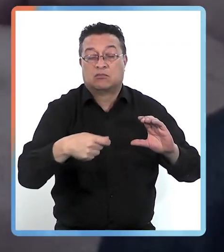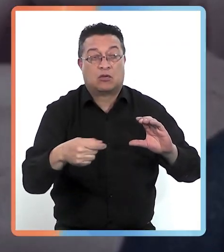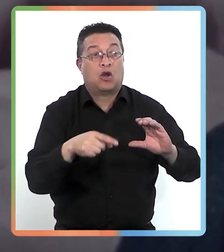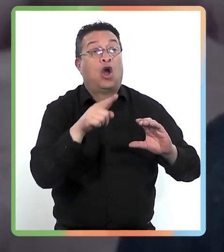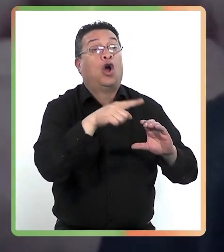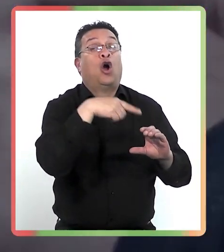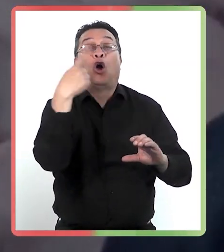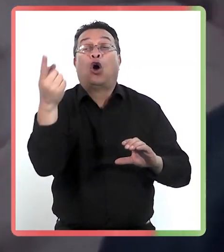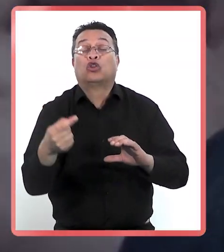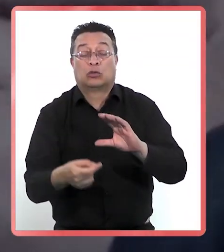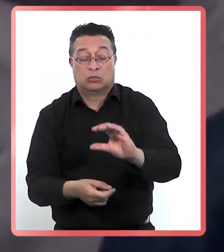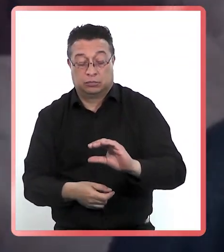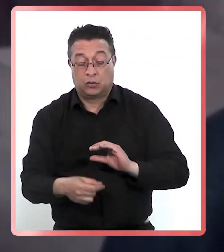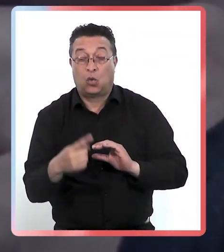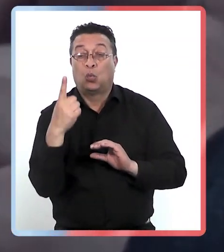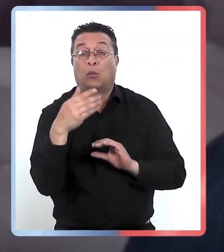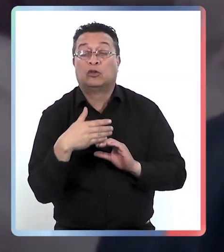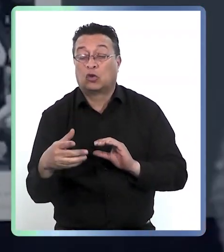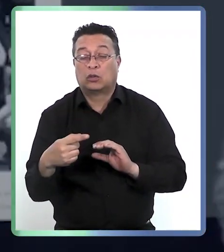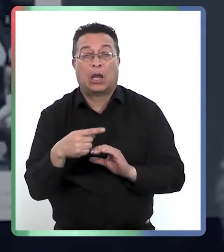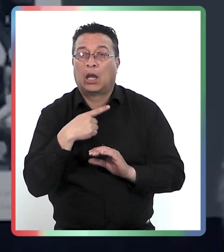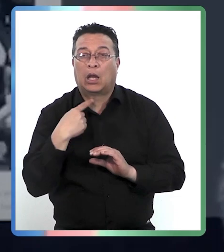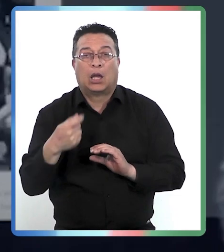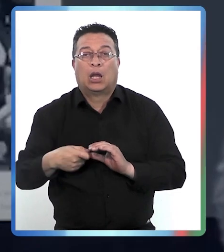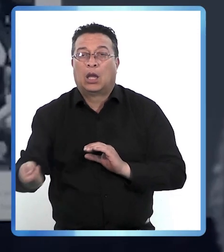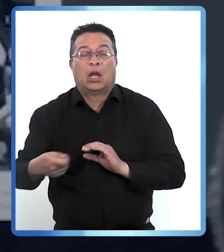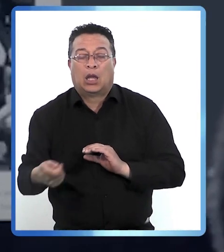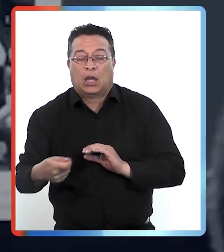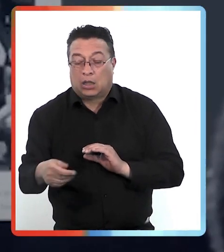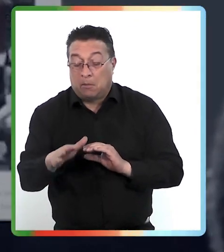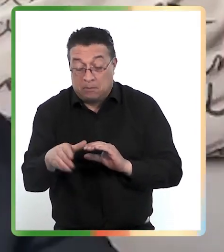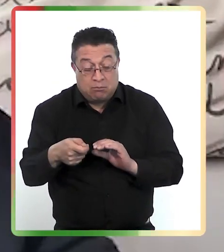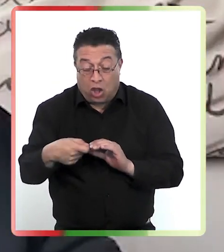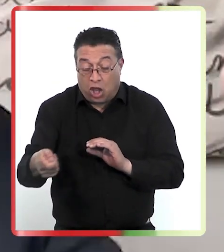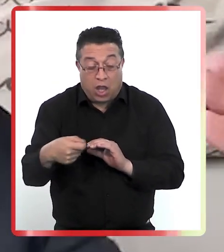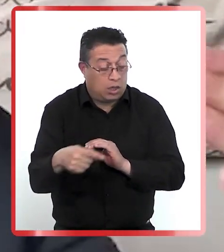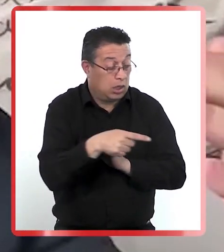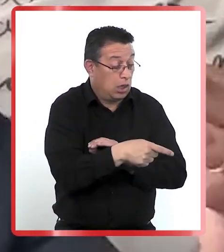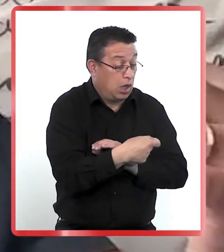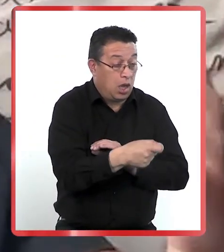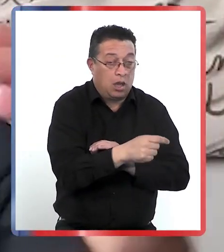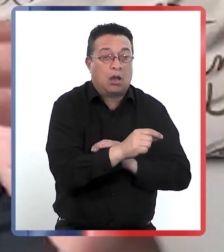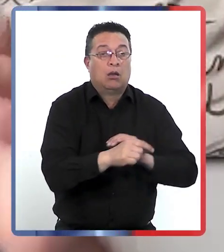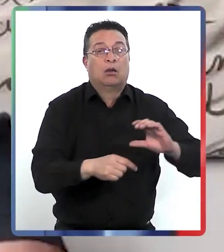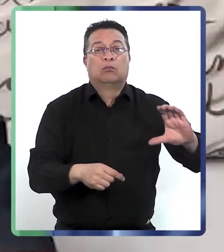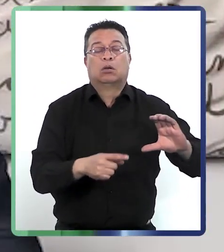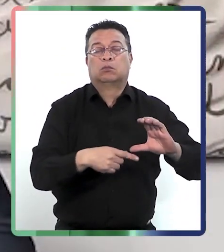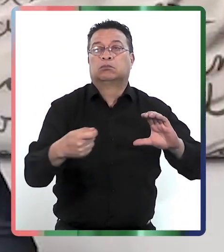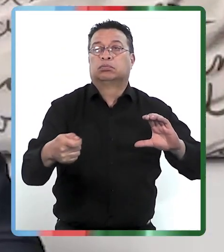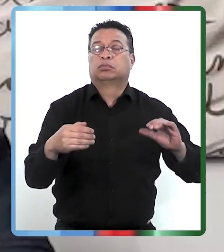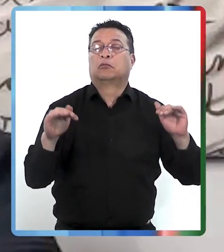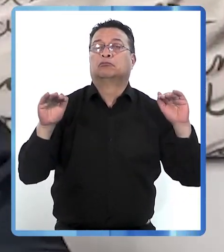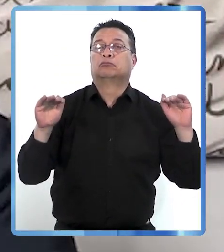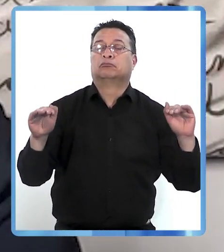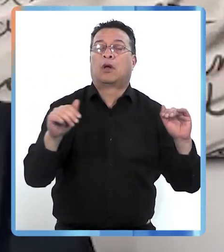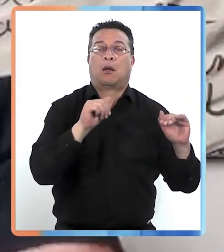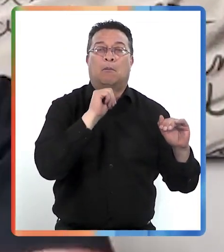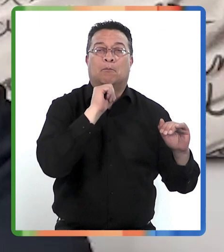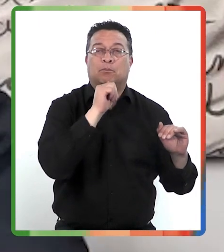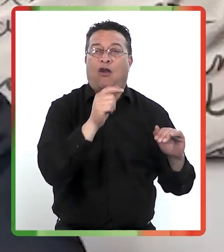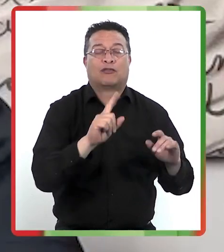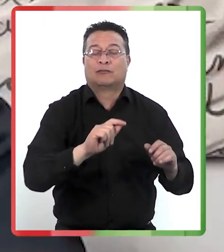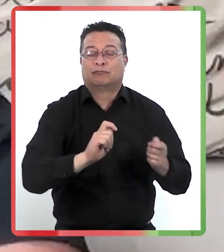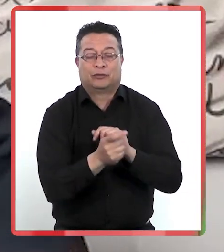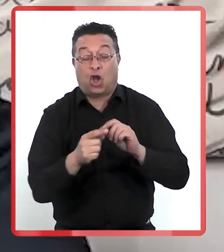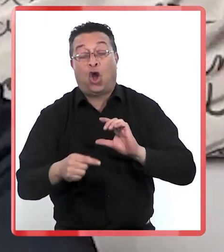forma que alguien que llegó a la vejez con 1 millón en el banco. Quizás vamos a tener los mismos gastos, pero esa segunda persona va a llegar como a la